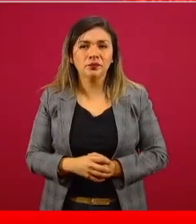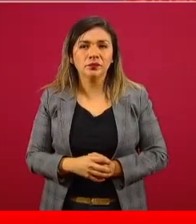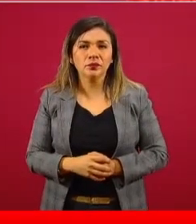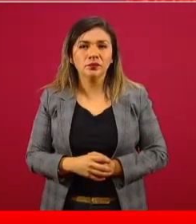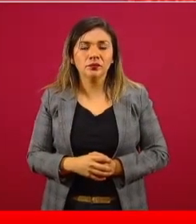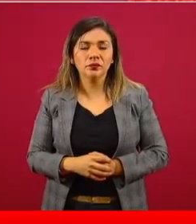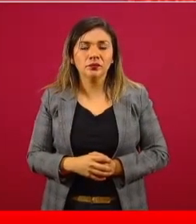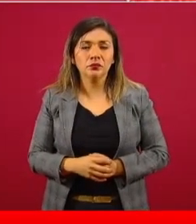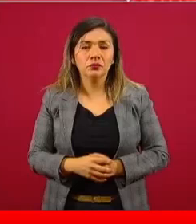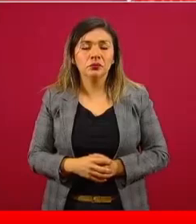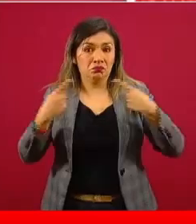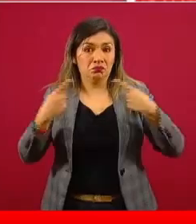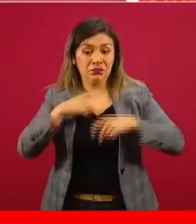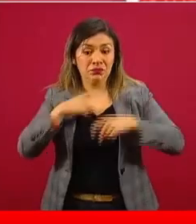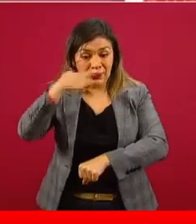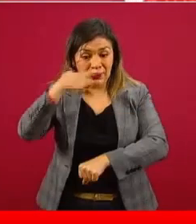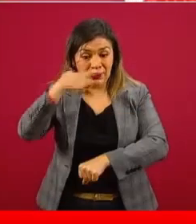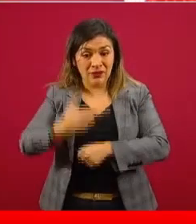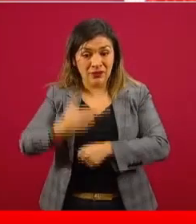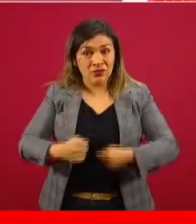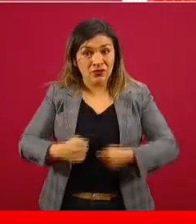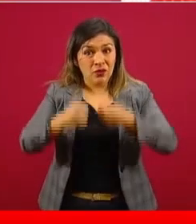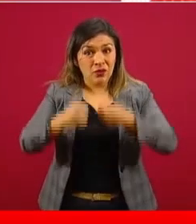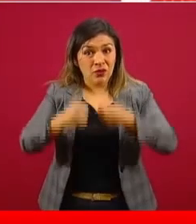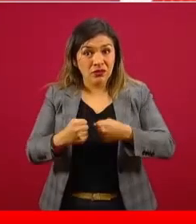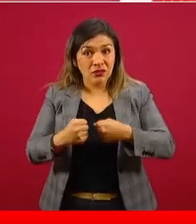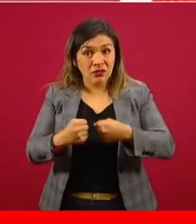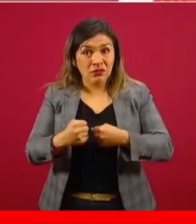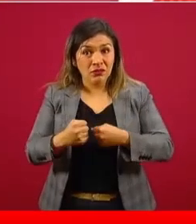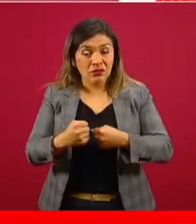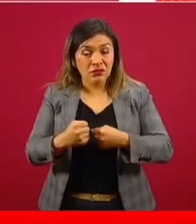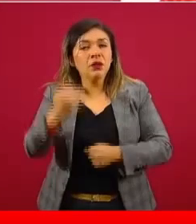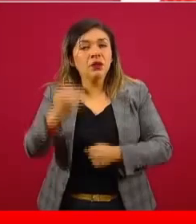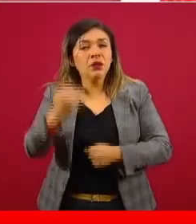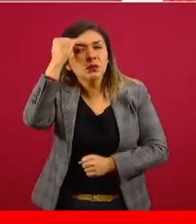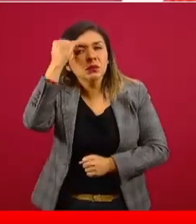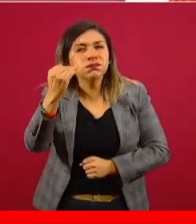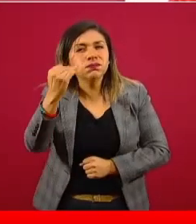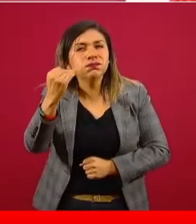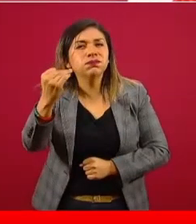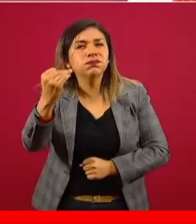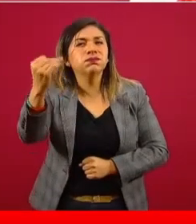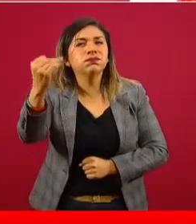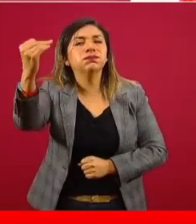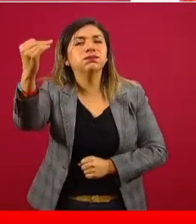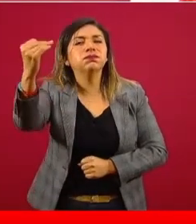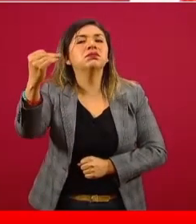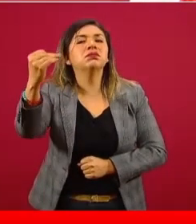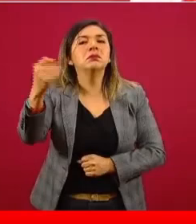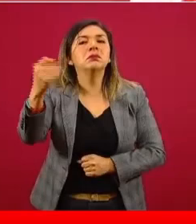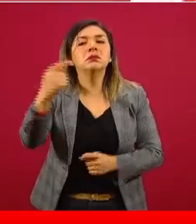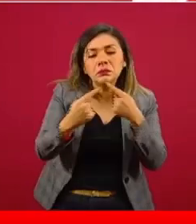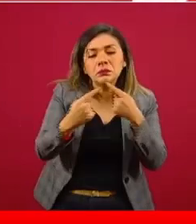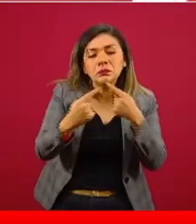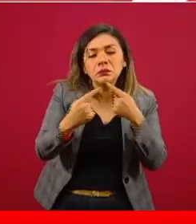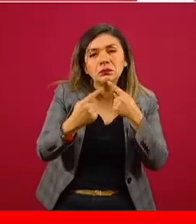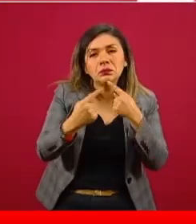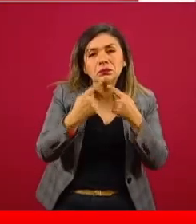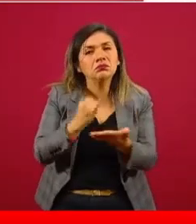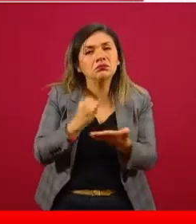el secretario de Seguridad Pública, en el tiempo en que se decide